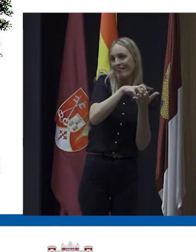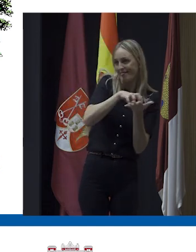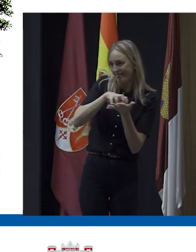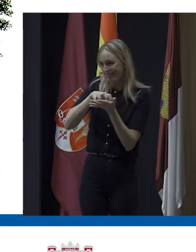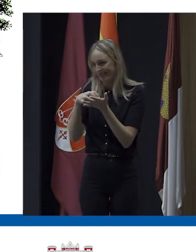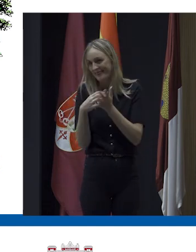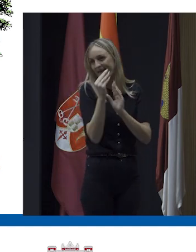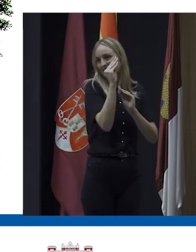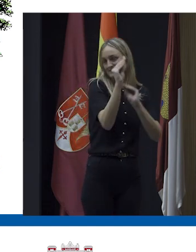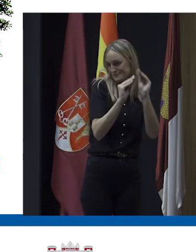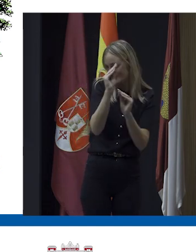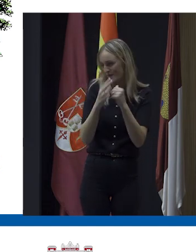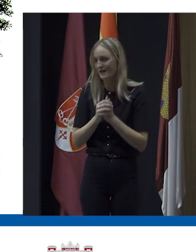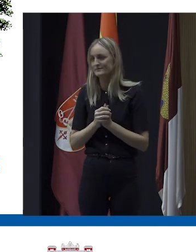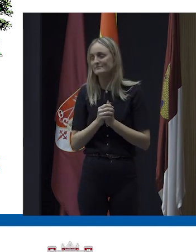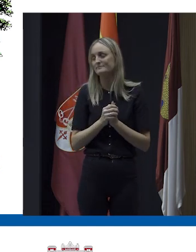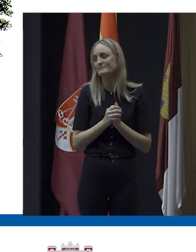dudas.